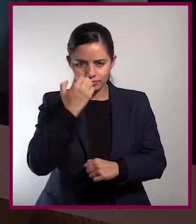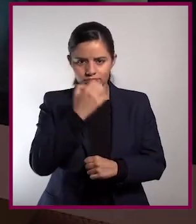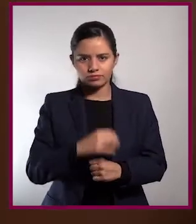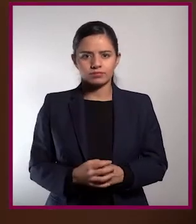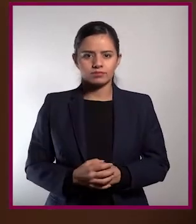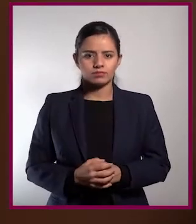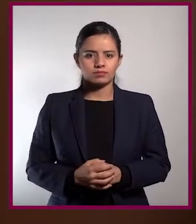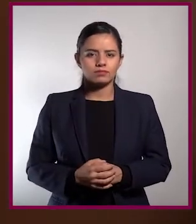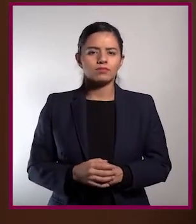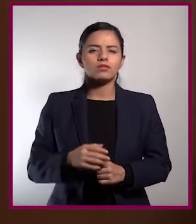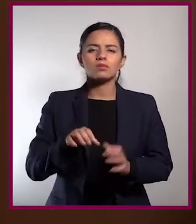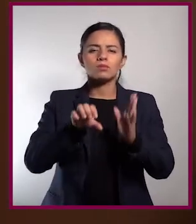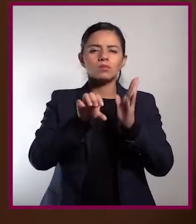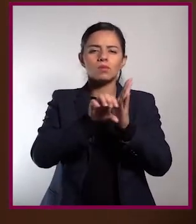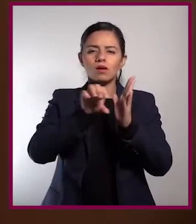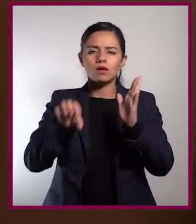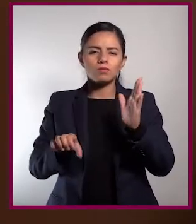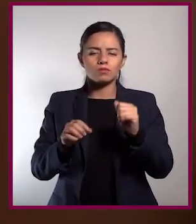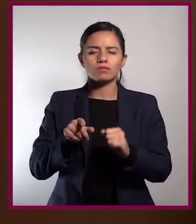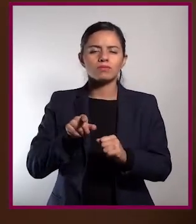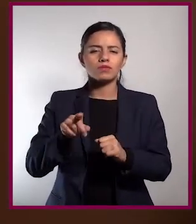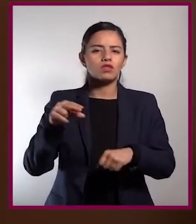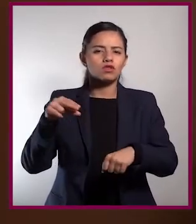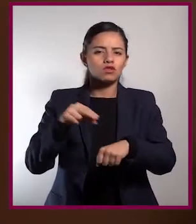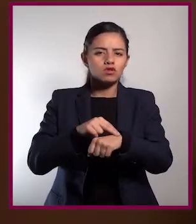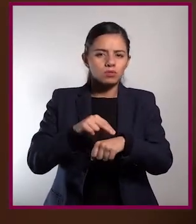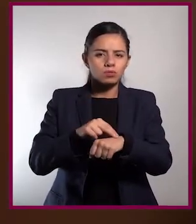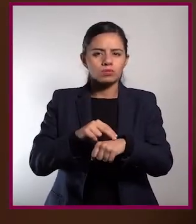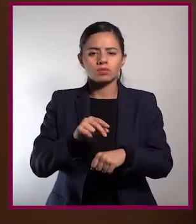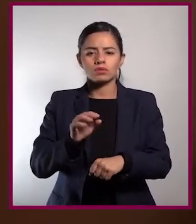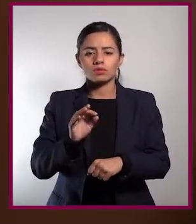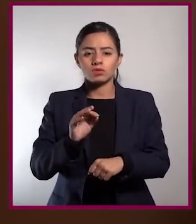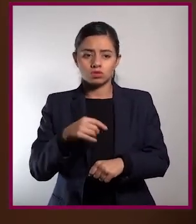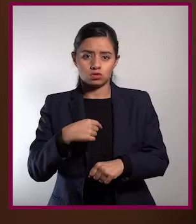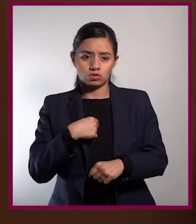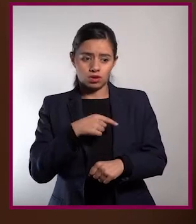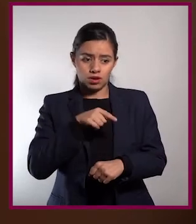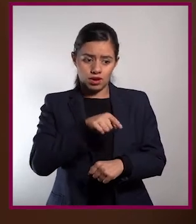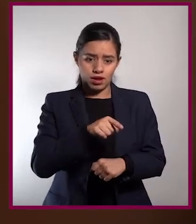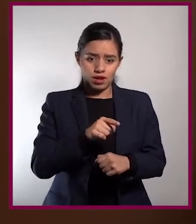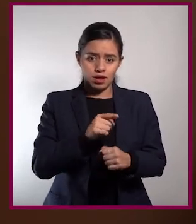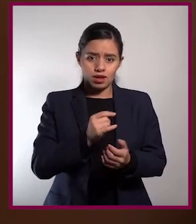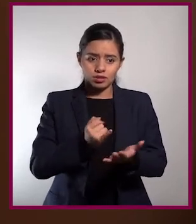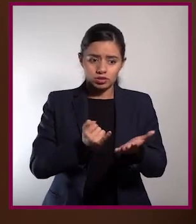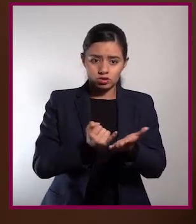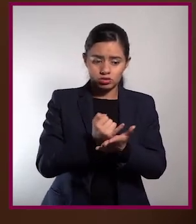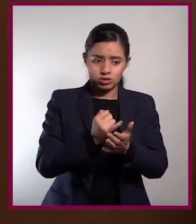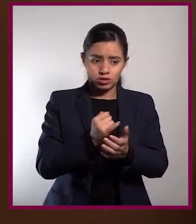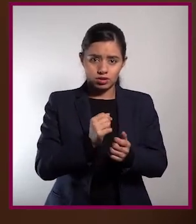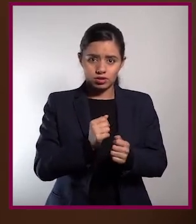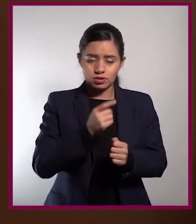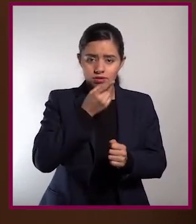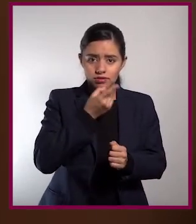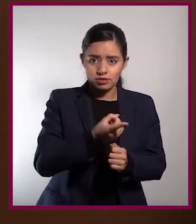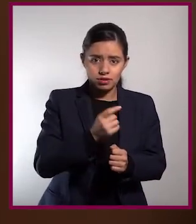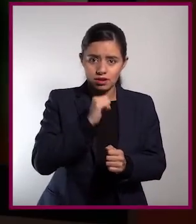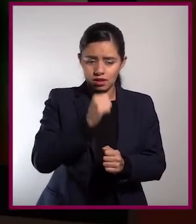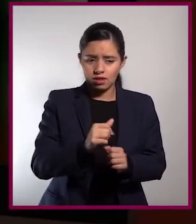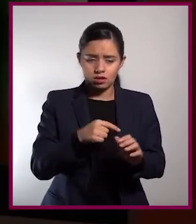fundamental. Doctor, ¿podría contarnos un ejemplo en donde un médico aplique el derecho a abstenerse de garantizar resultados en la atención